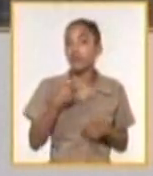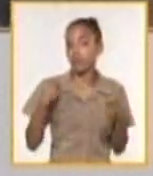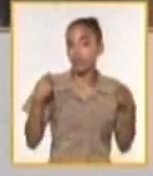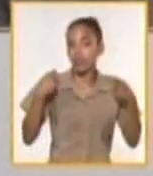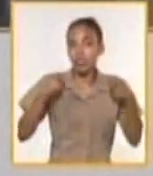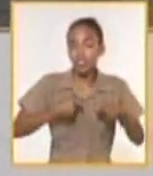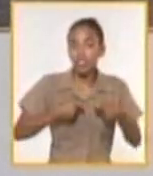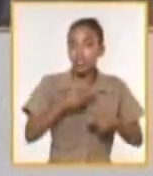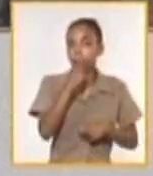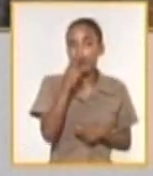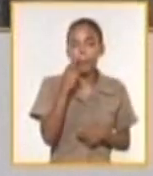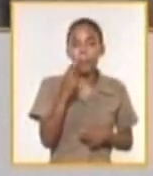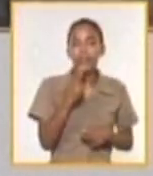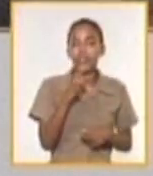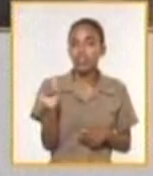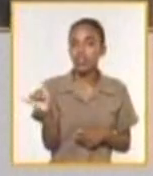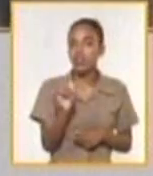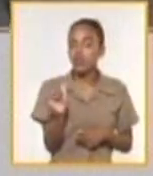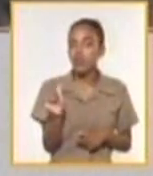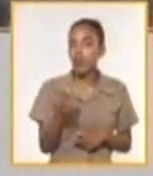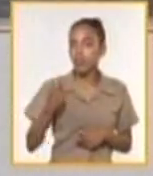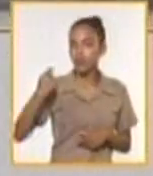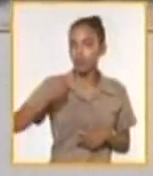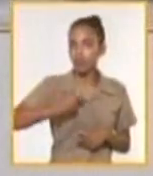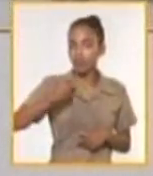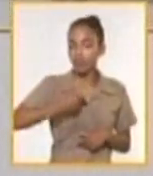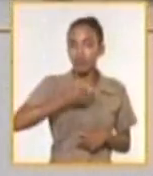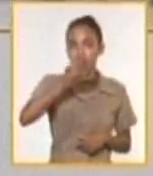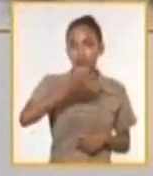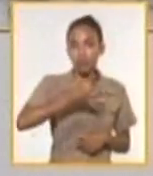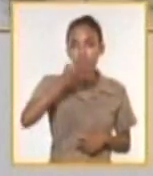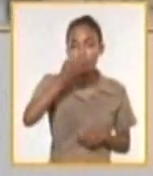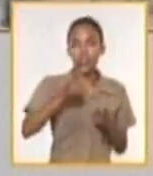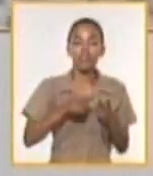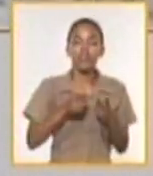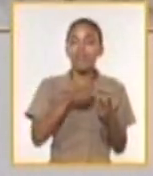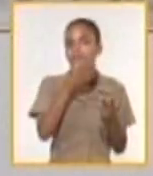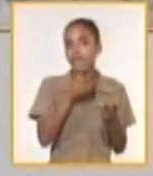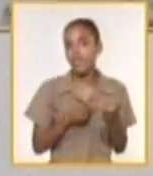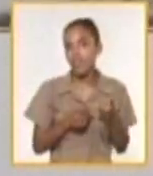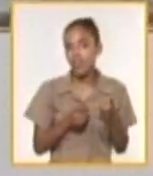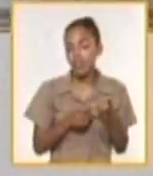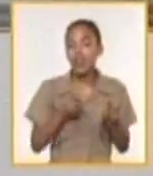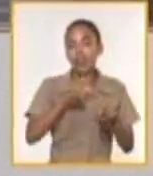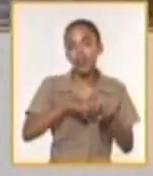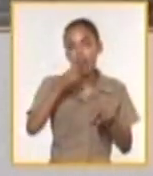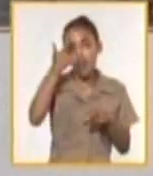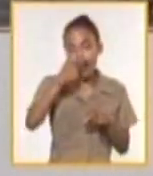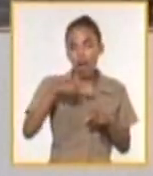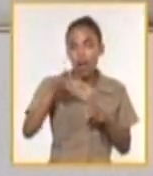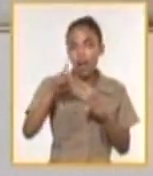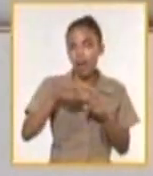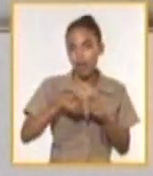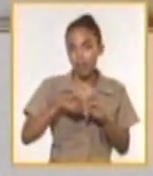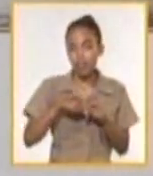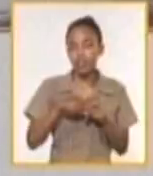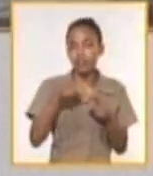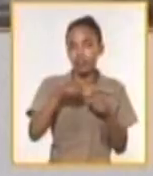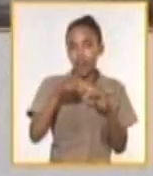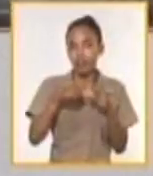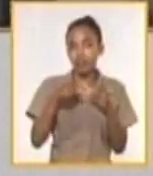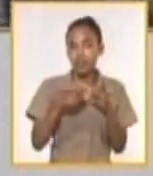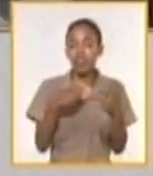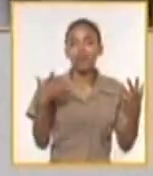un jurista también entrañable, lo es Fidel y lo es entonces Armando Hart. Hay